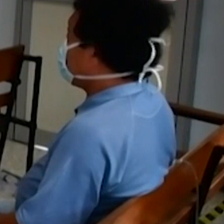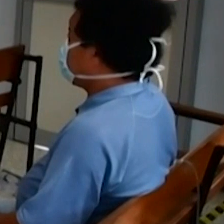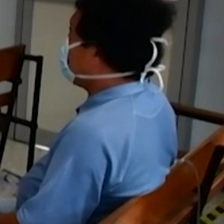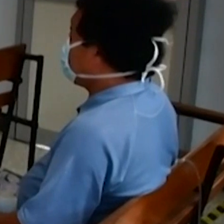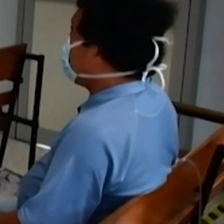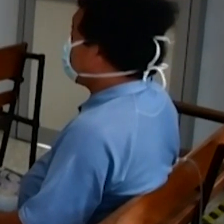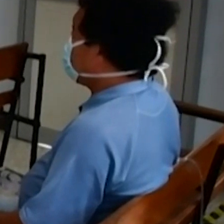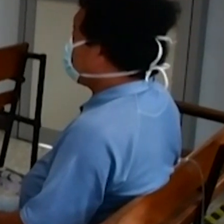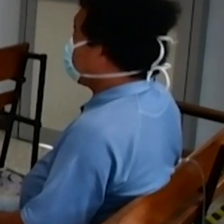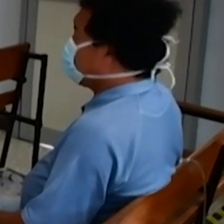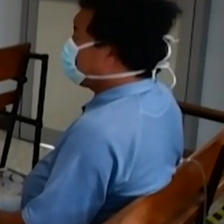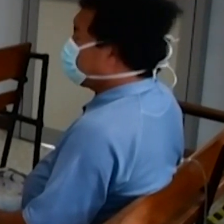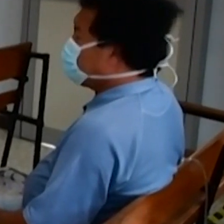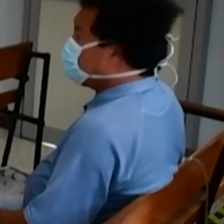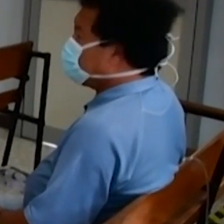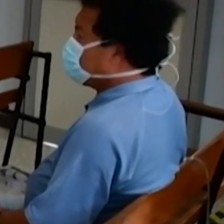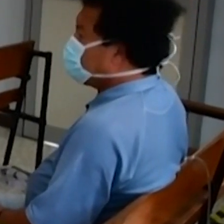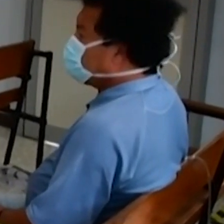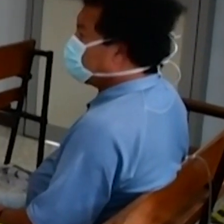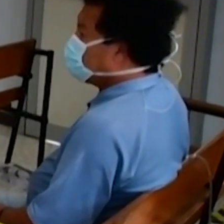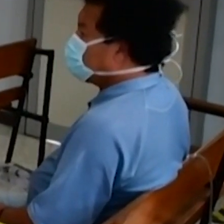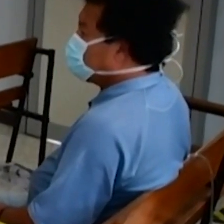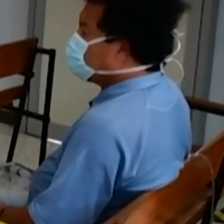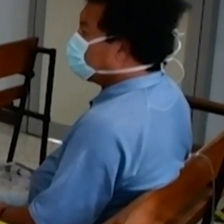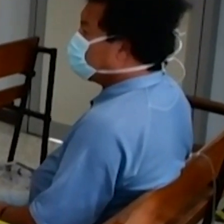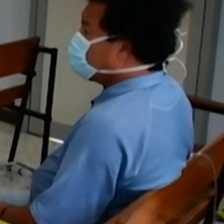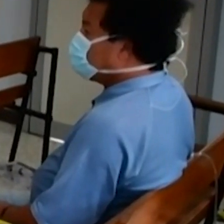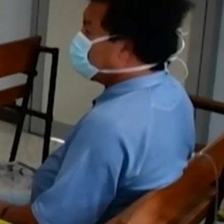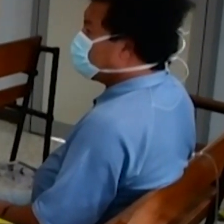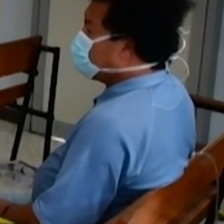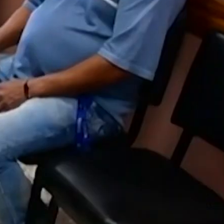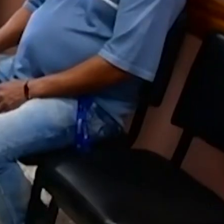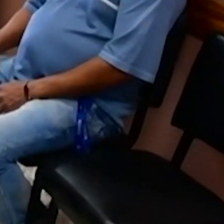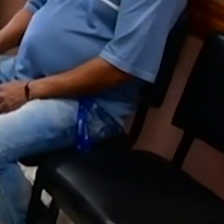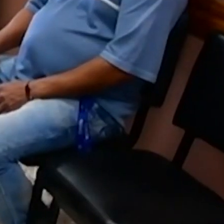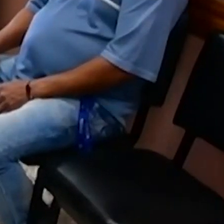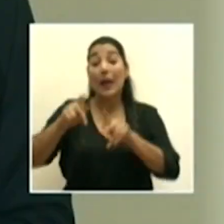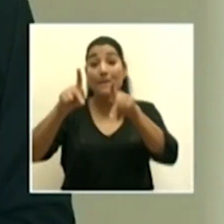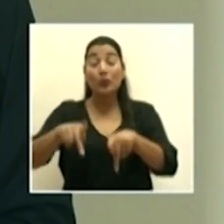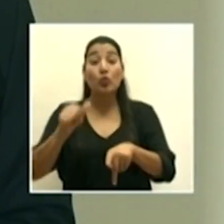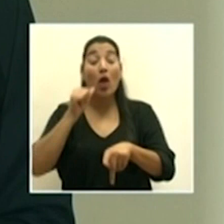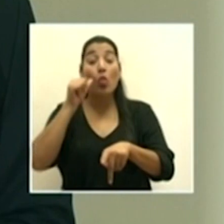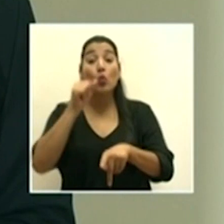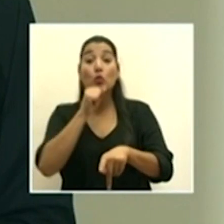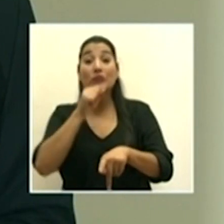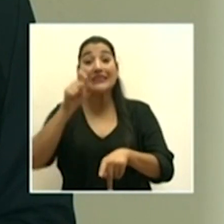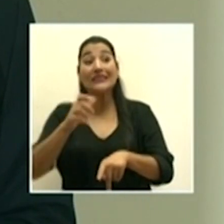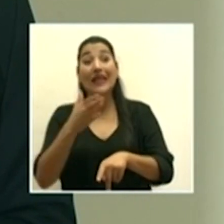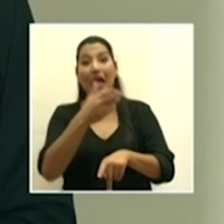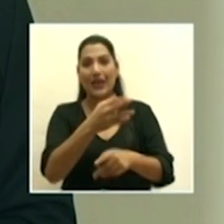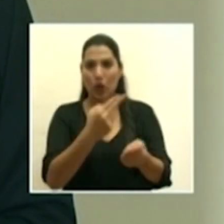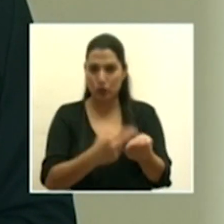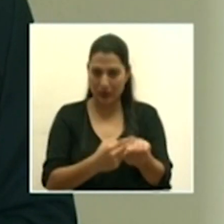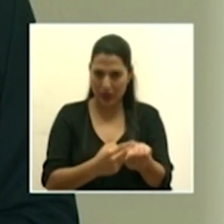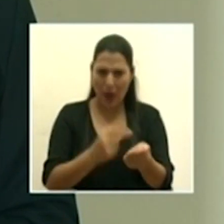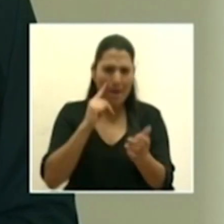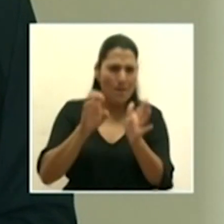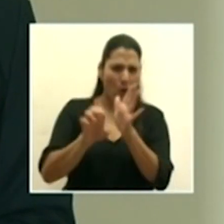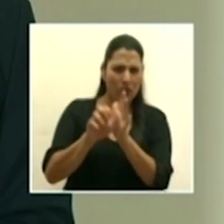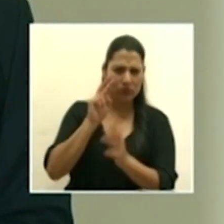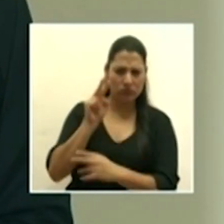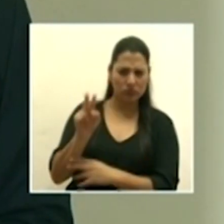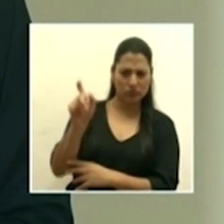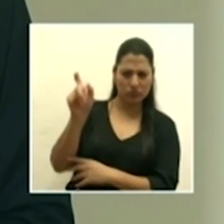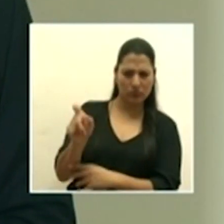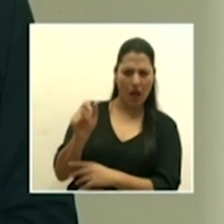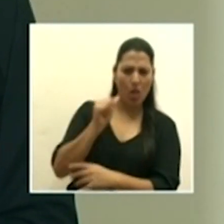personas que si algún adulto mayor presenta algún malestar, deben de llevarlo a consulta. si algún adulto mayor está desorientado, si